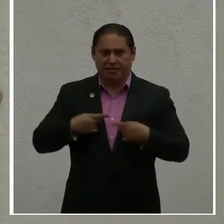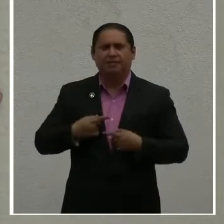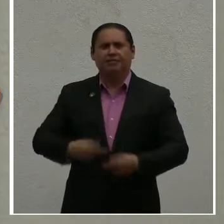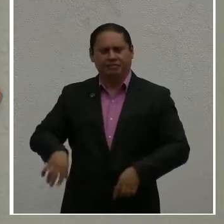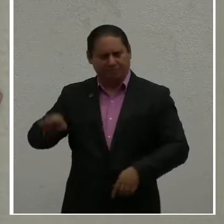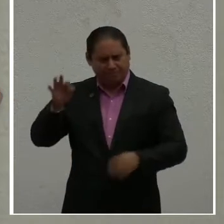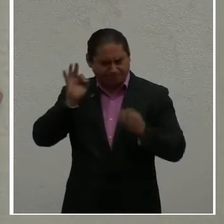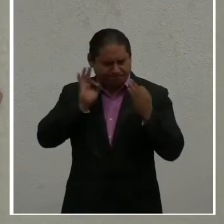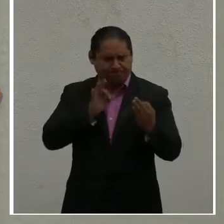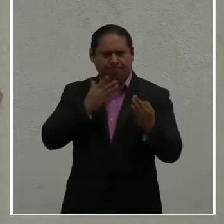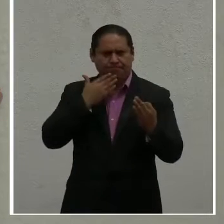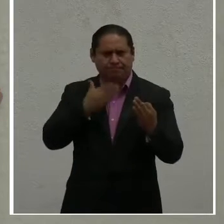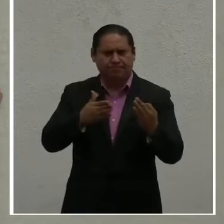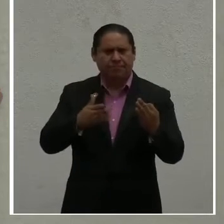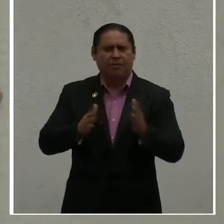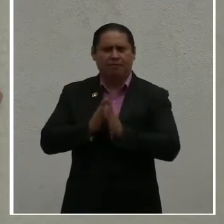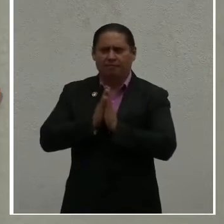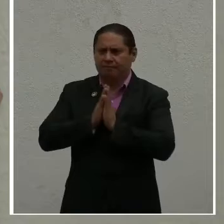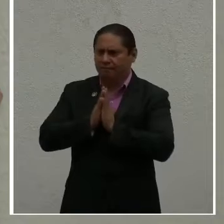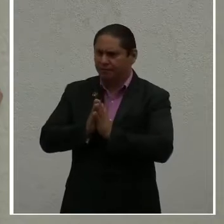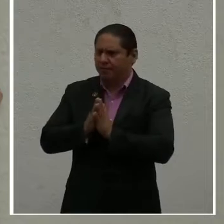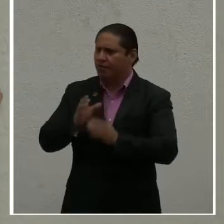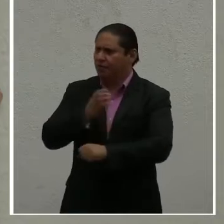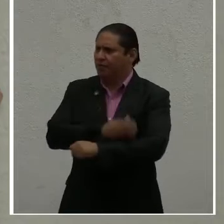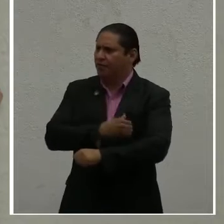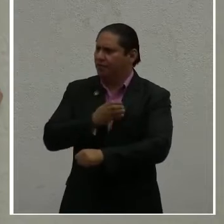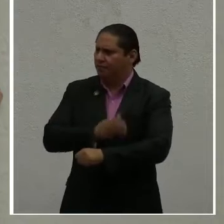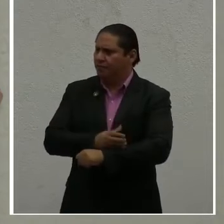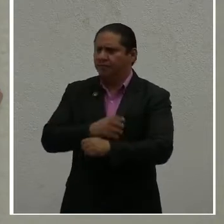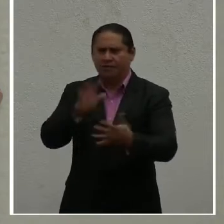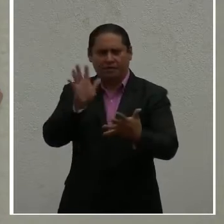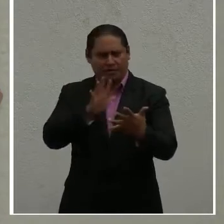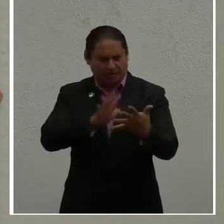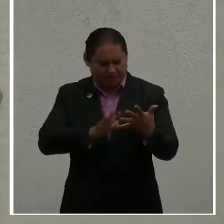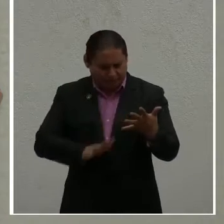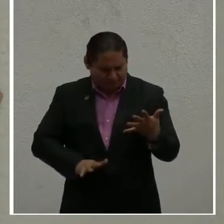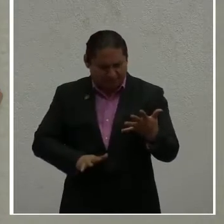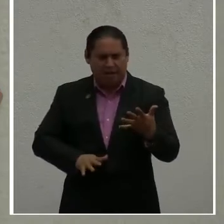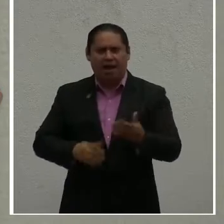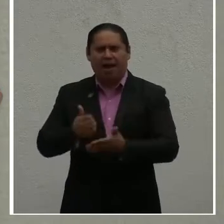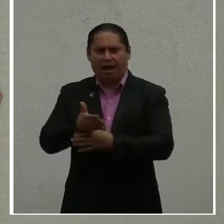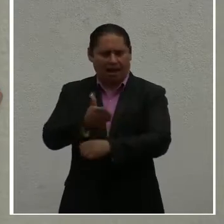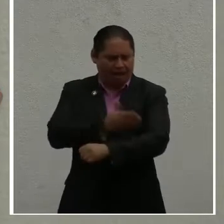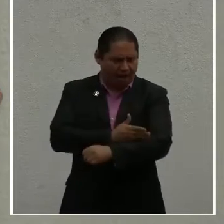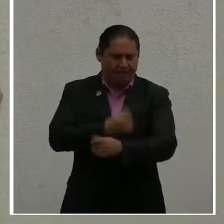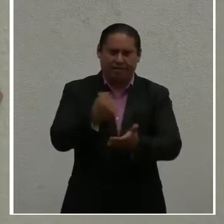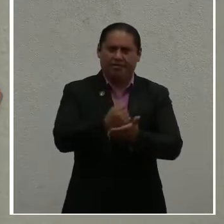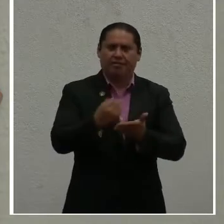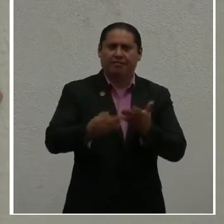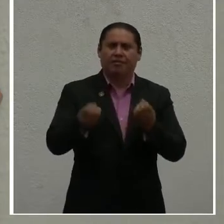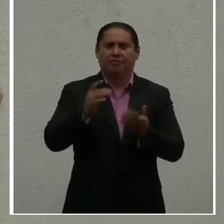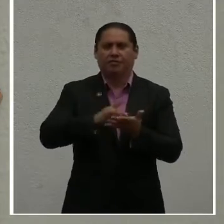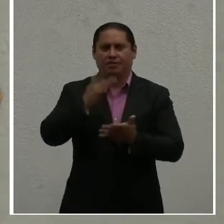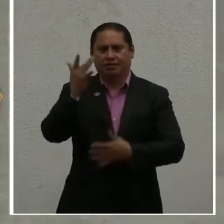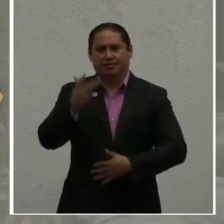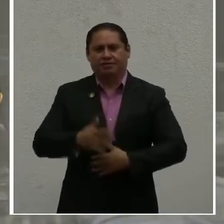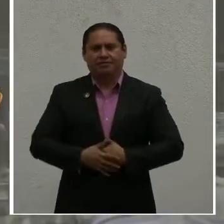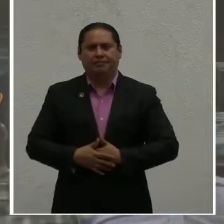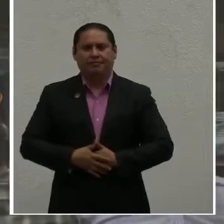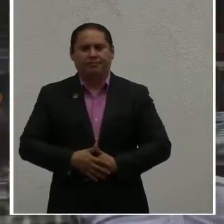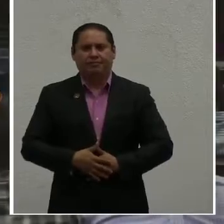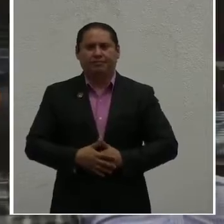ciudadanos. Por favor, compañeros, leamos antes de aprobar una ley. Muchas gracias. Que tengan buenas tardes.